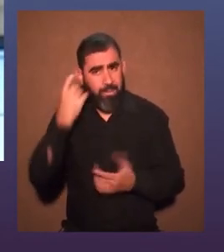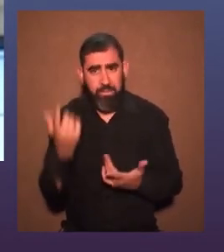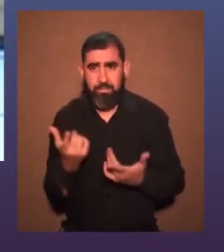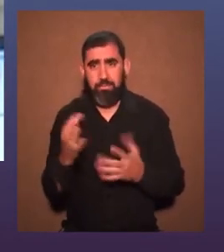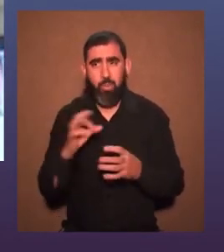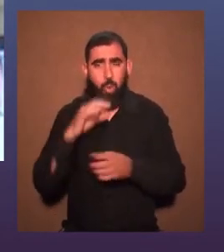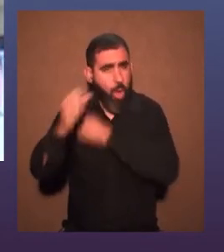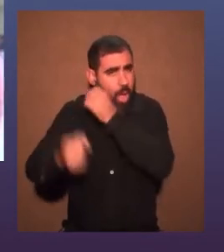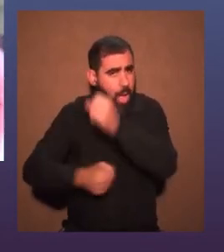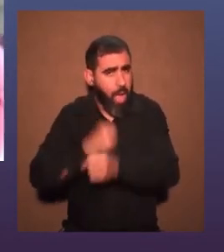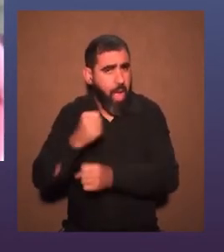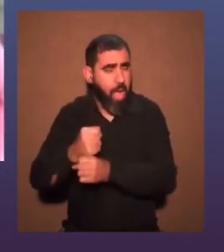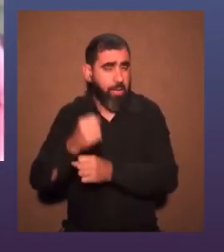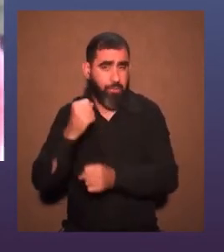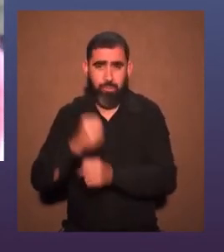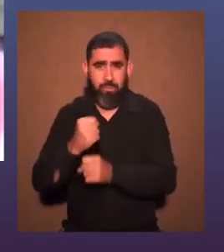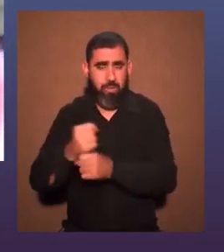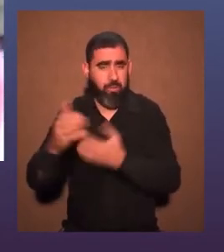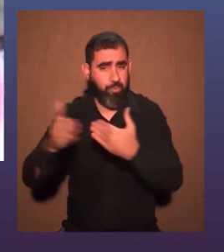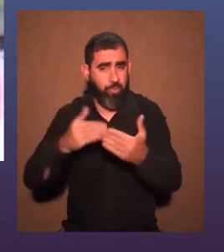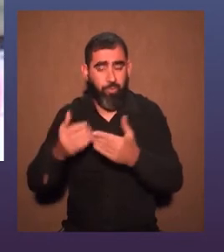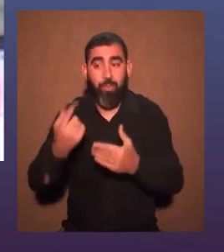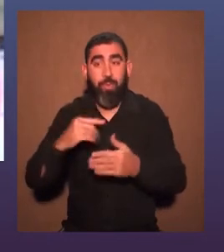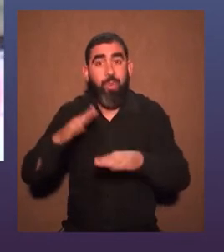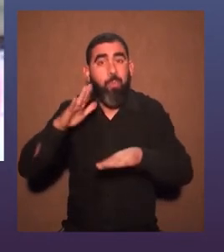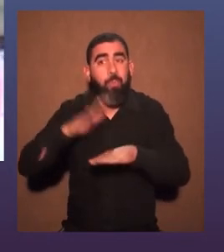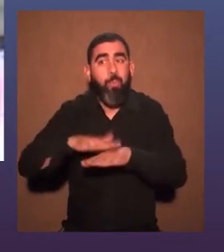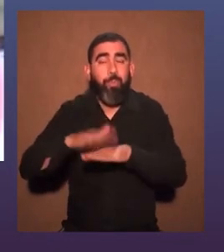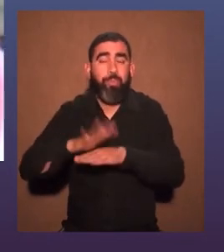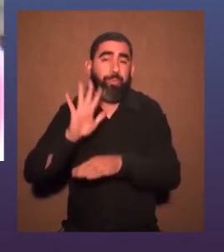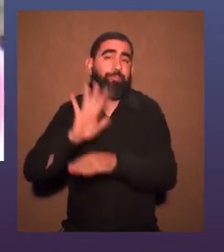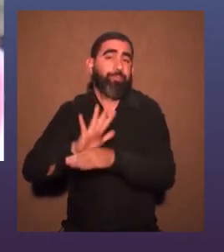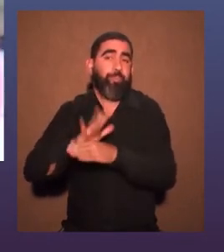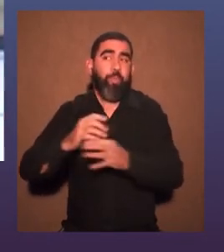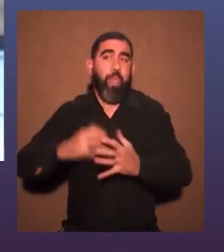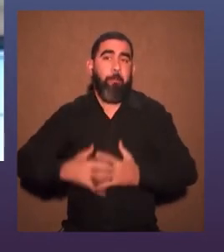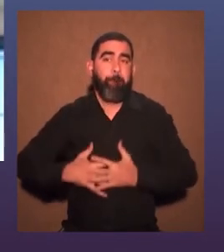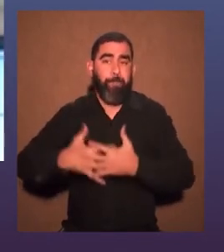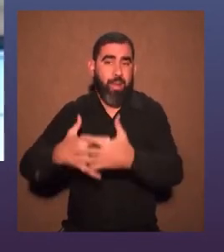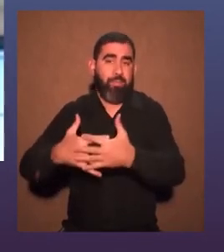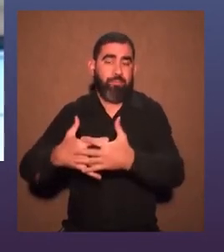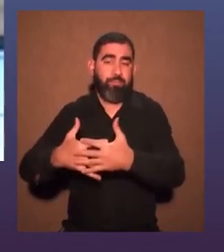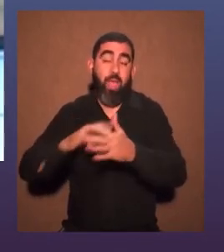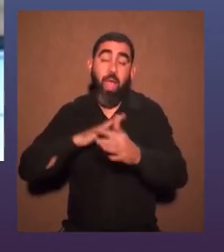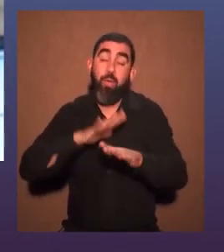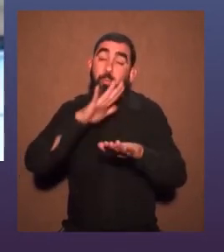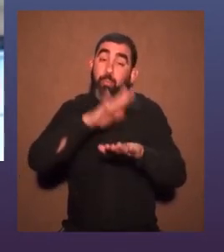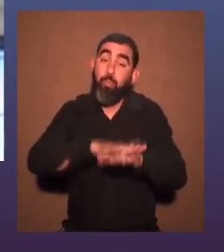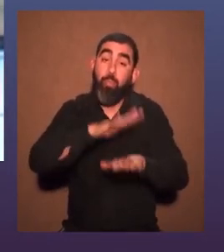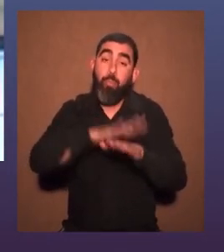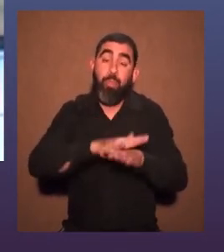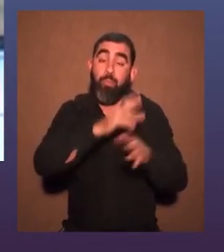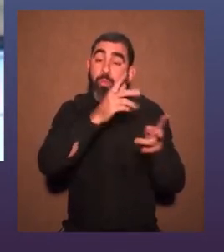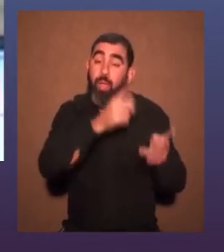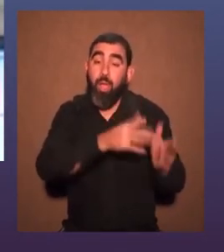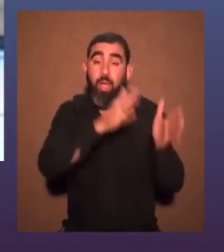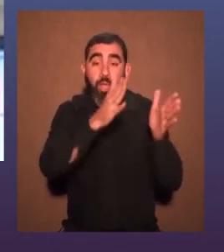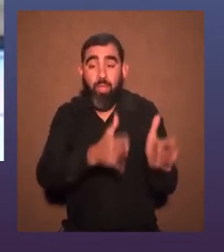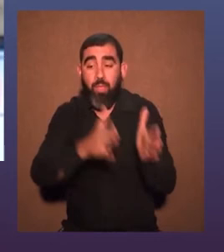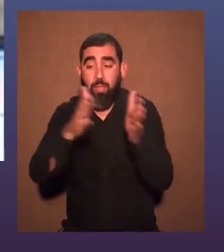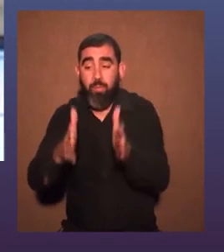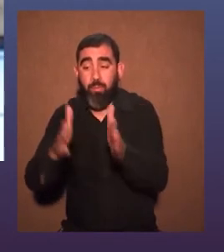más años que tengan, hay un momento para... Es como un embarazo, ¿no? Hay un momento, cada etapa tiene un momento donde uno